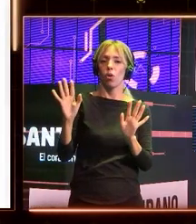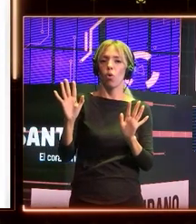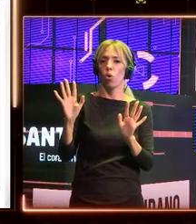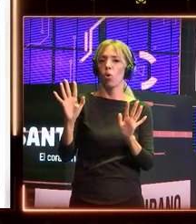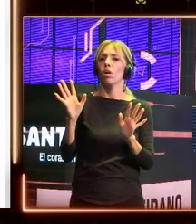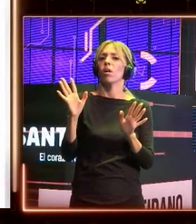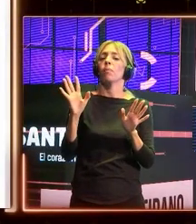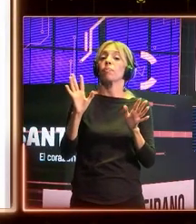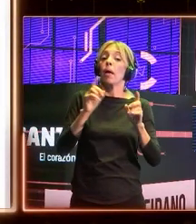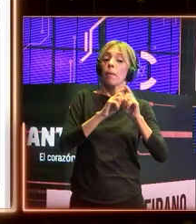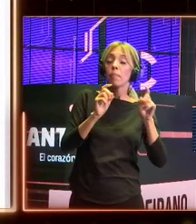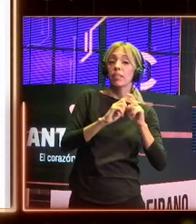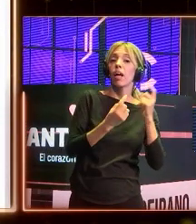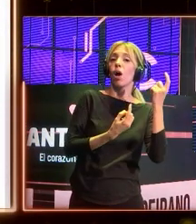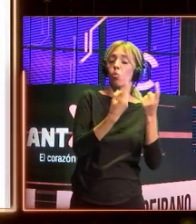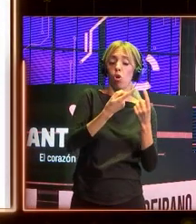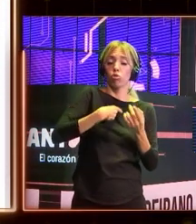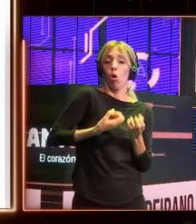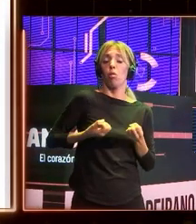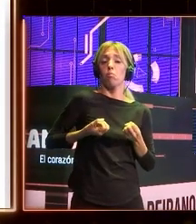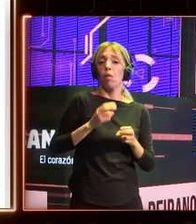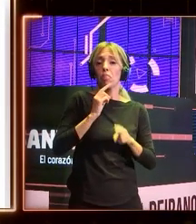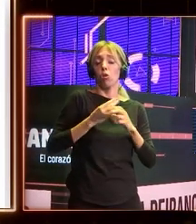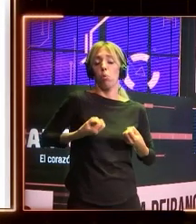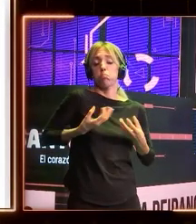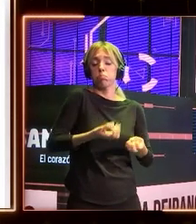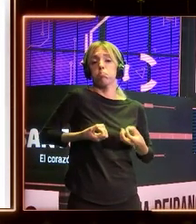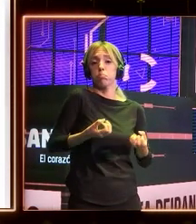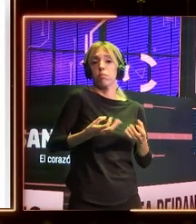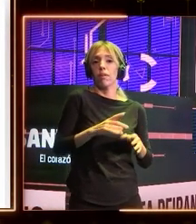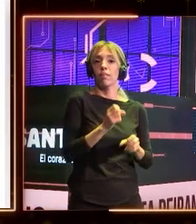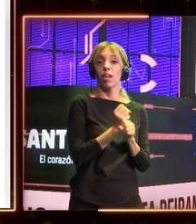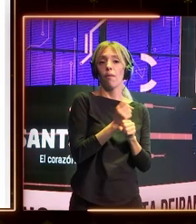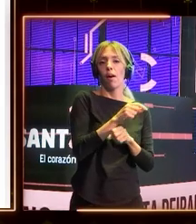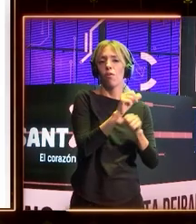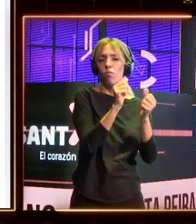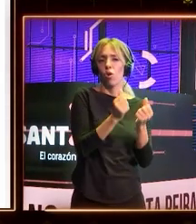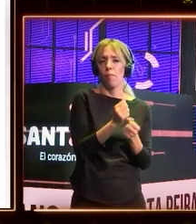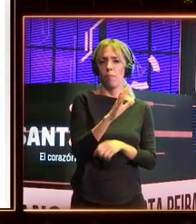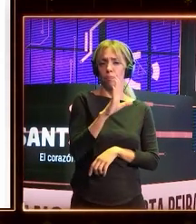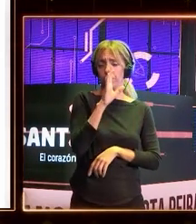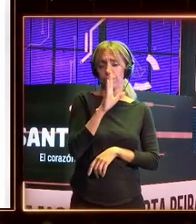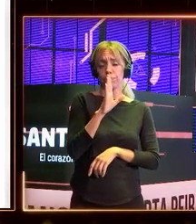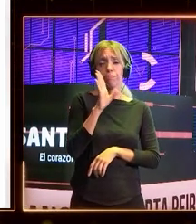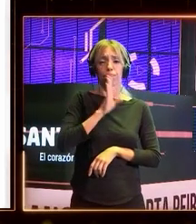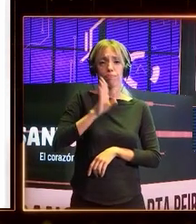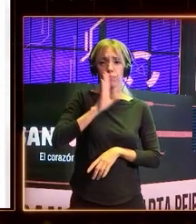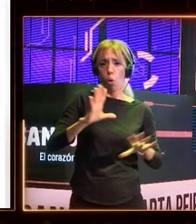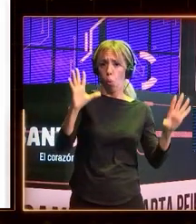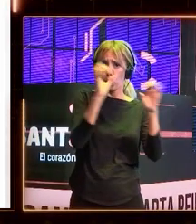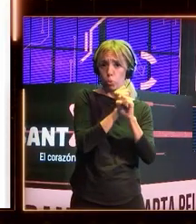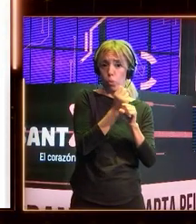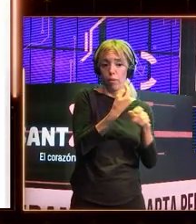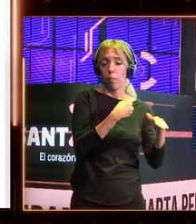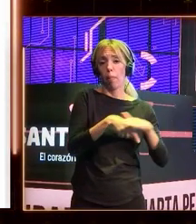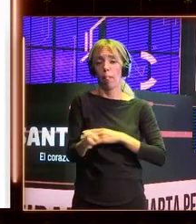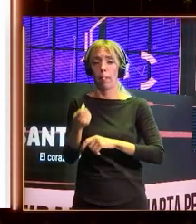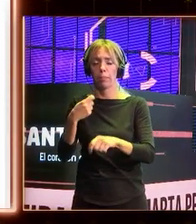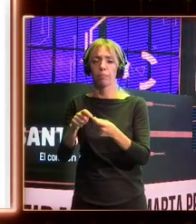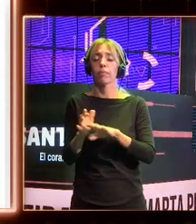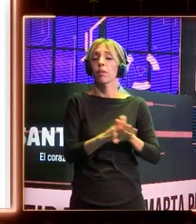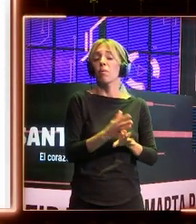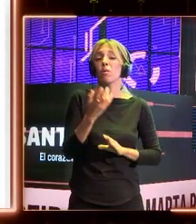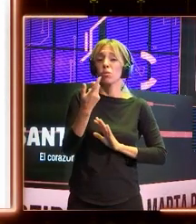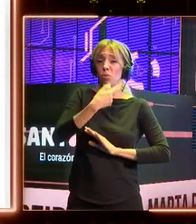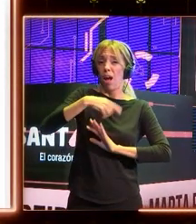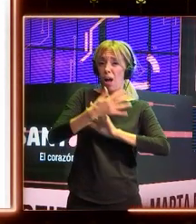y de empresas a las que ofrecemos nuestros datos que trabajan de una manera mucho más oscura, ¿no? Y cuando, esto es porque cuando hablamos de